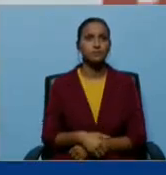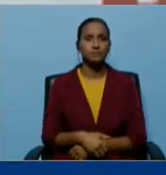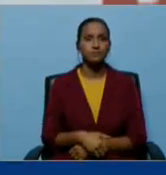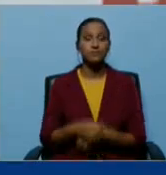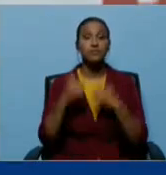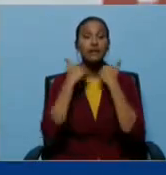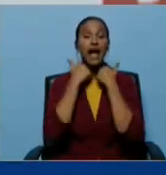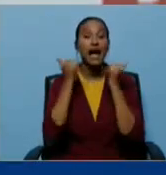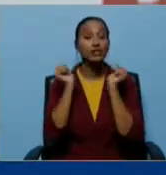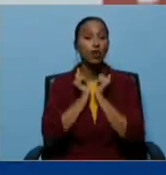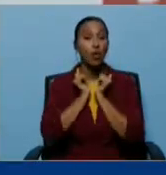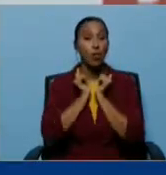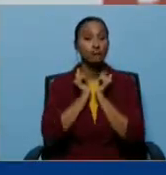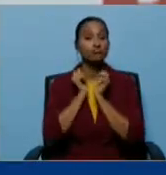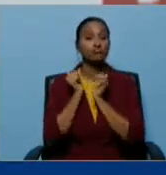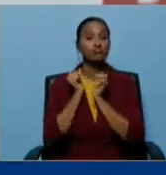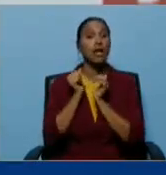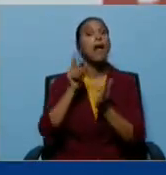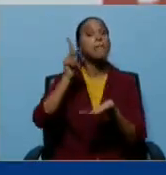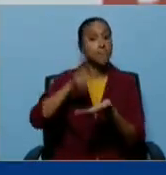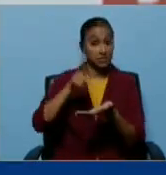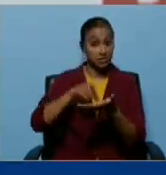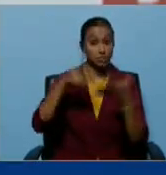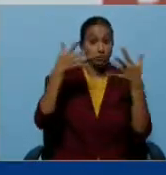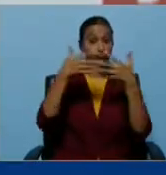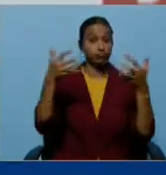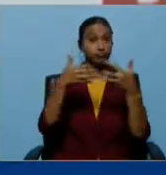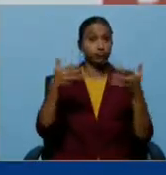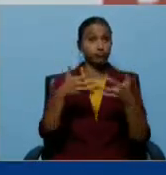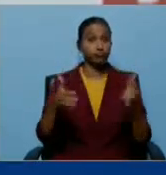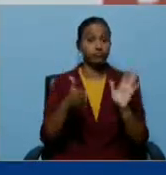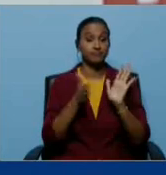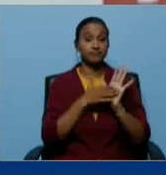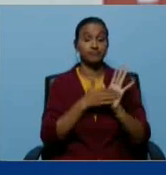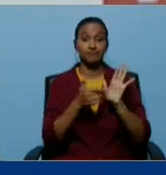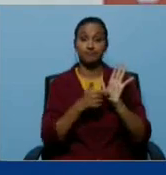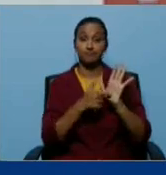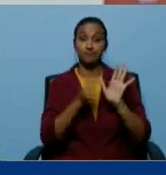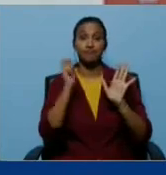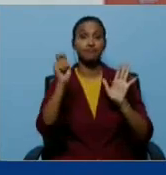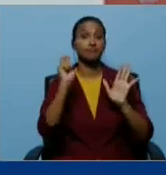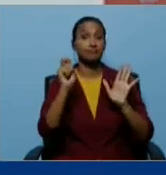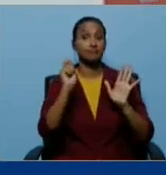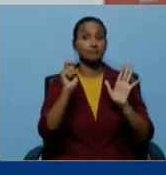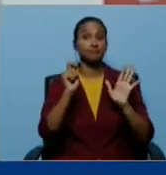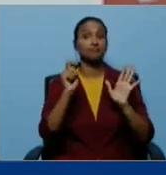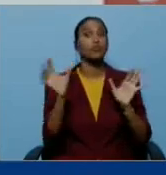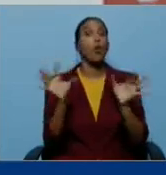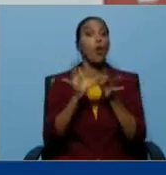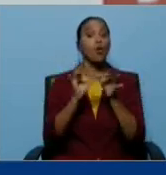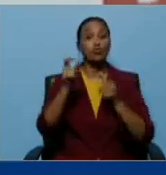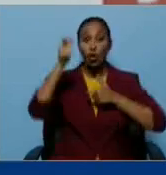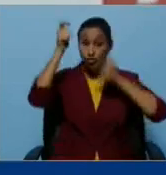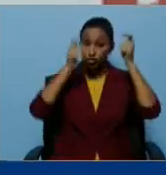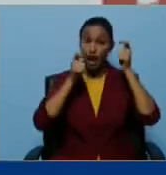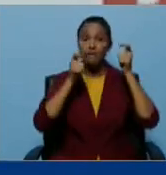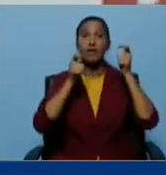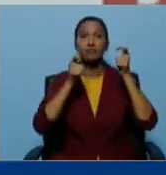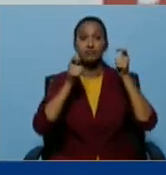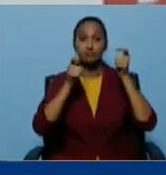Aristóbulo es el redactor de la democracia social inspirada en Chávez, como yo les he